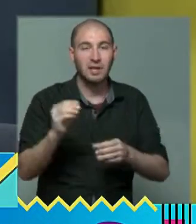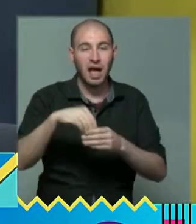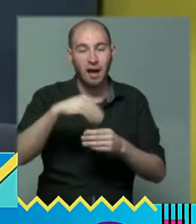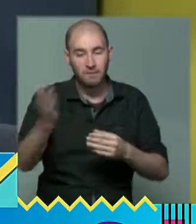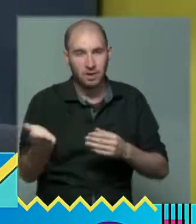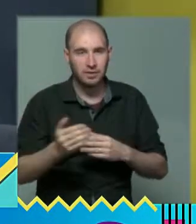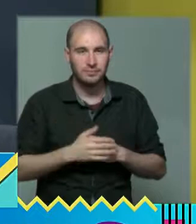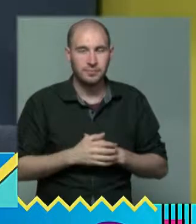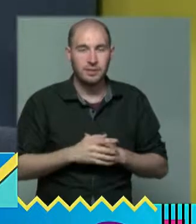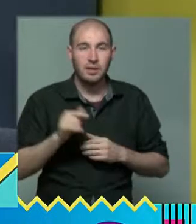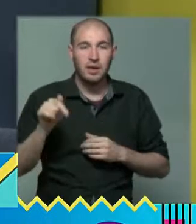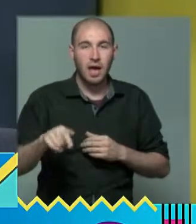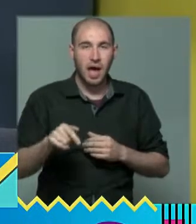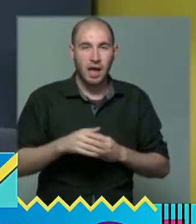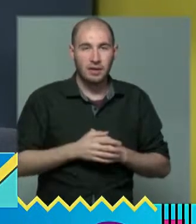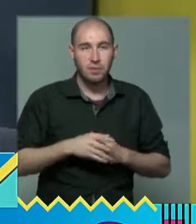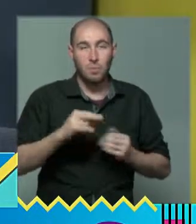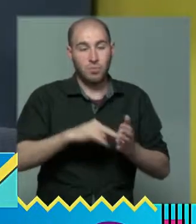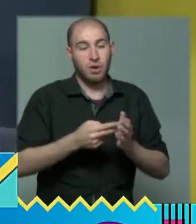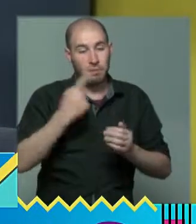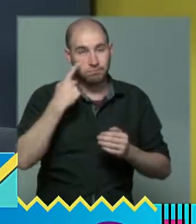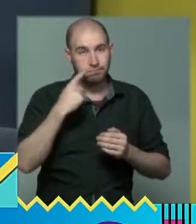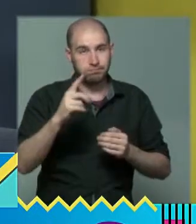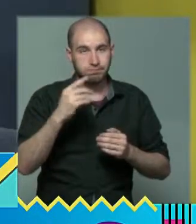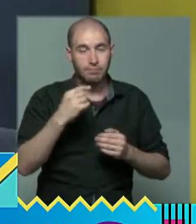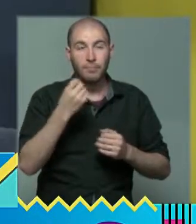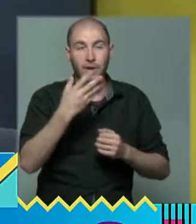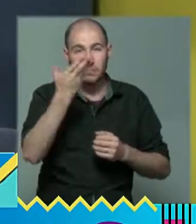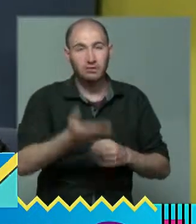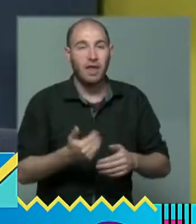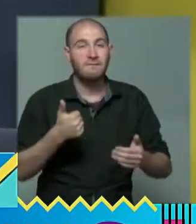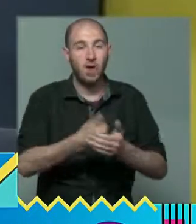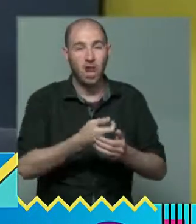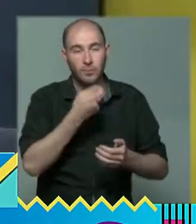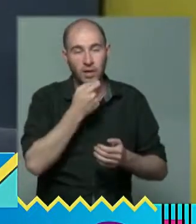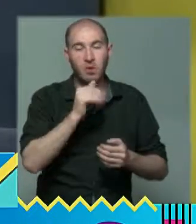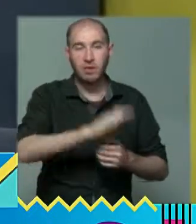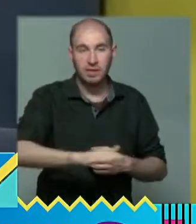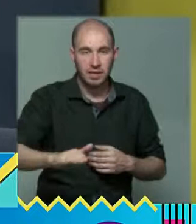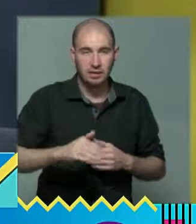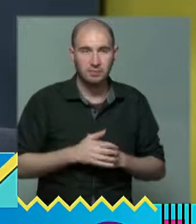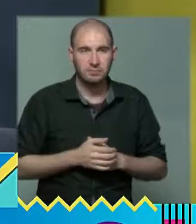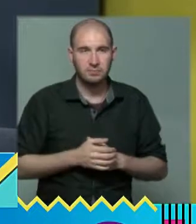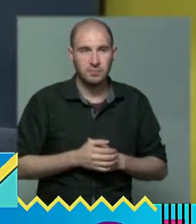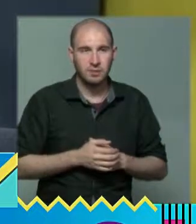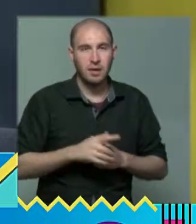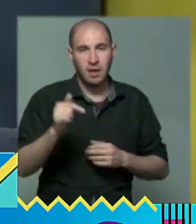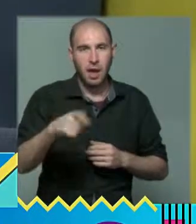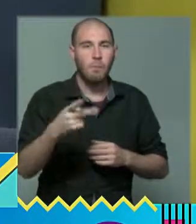afuera, que es donde empiezan a saltar los factores de riesgo, porque obviamente un agresor sexual, por ejemplo, de niños, que es la